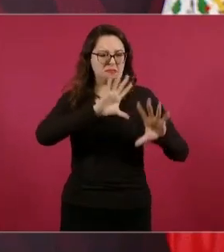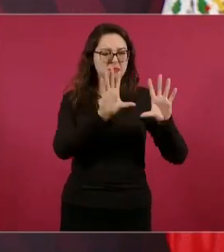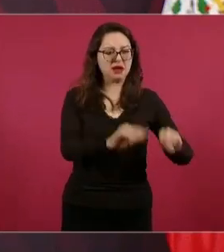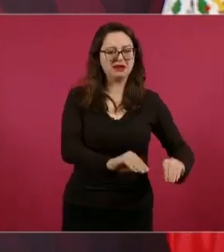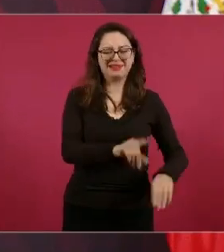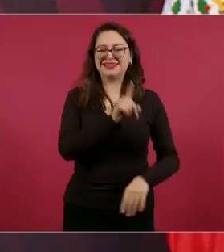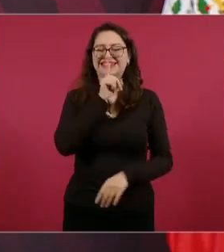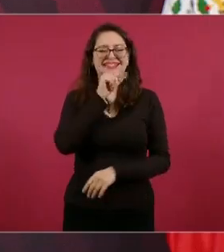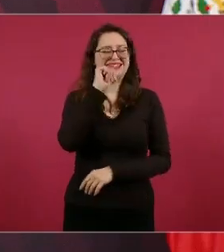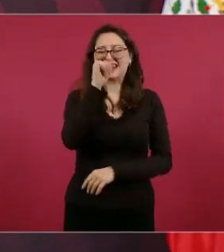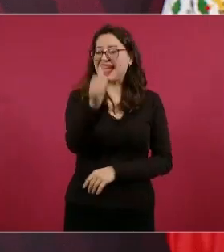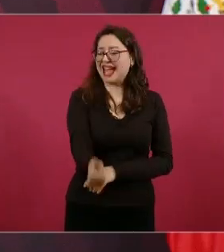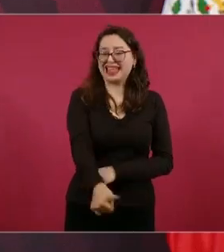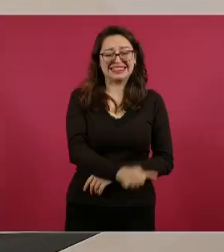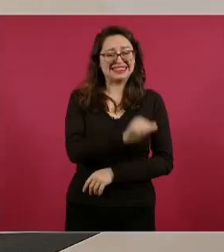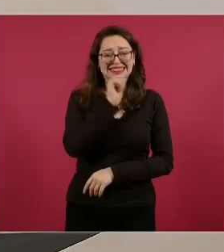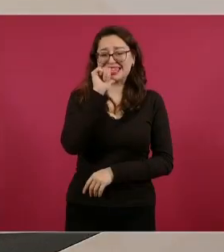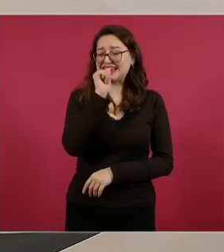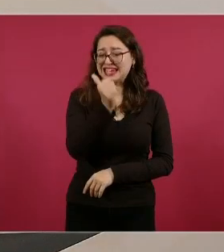nada,